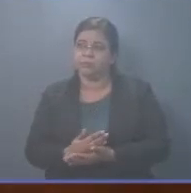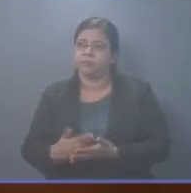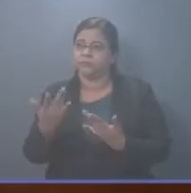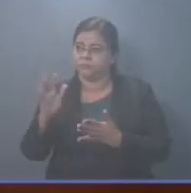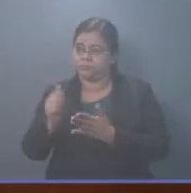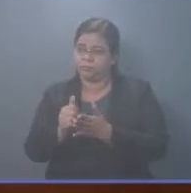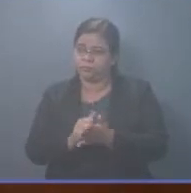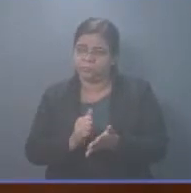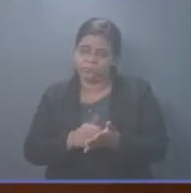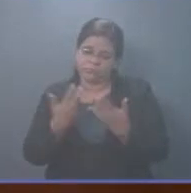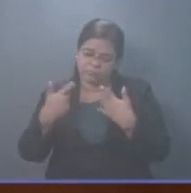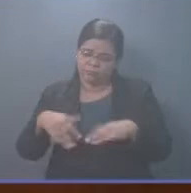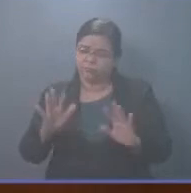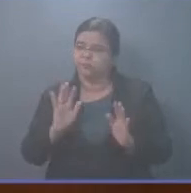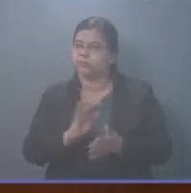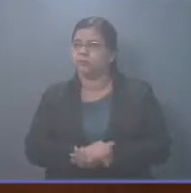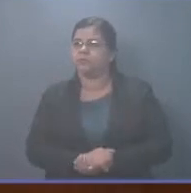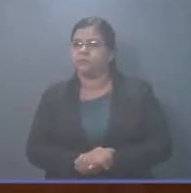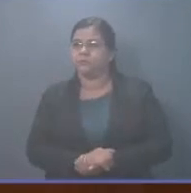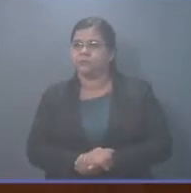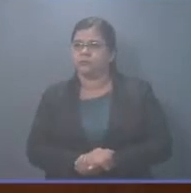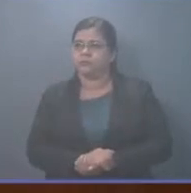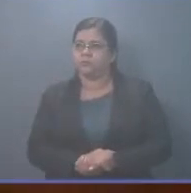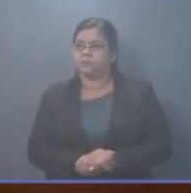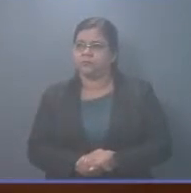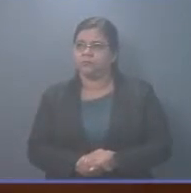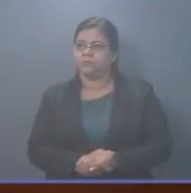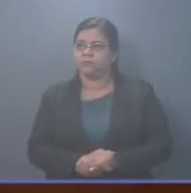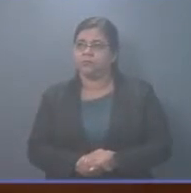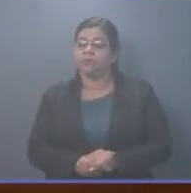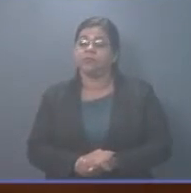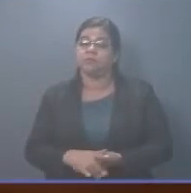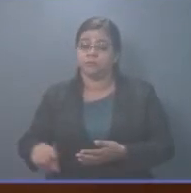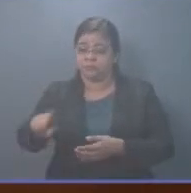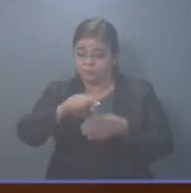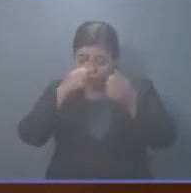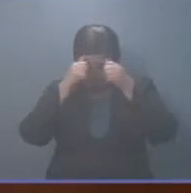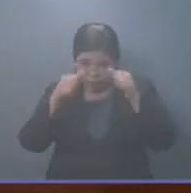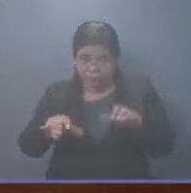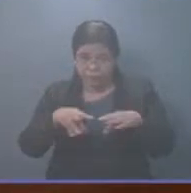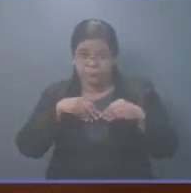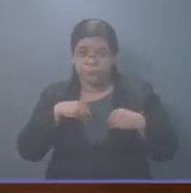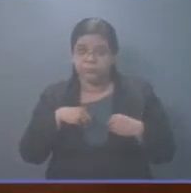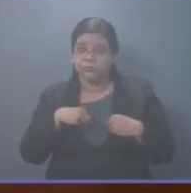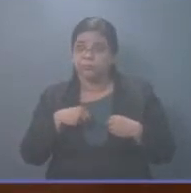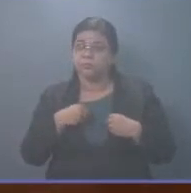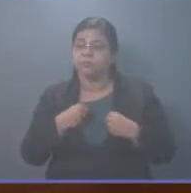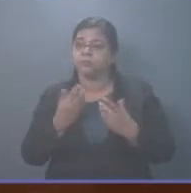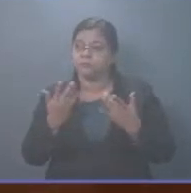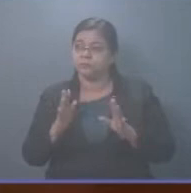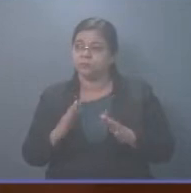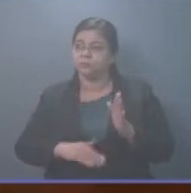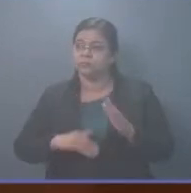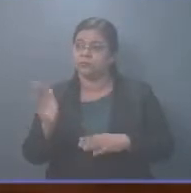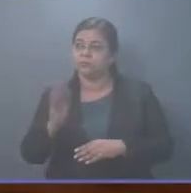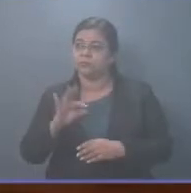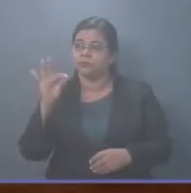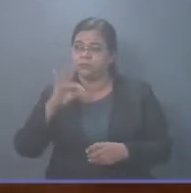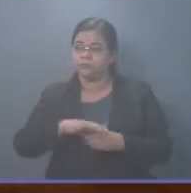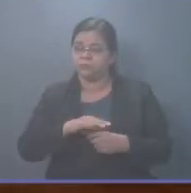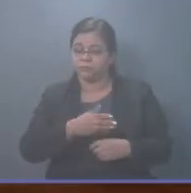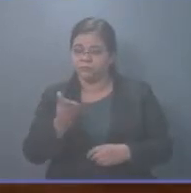quedaría igual. Bueno, los que estén de acuerdo con aceptar la observación, favor emitir su voto.